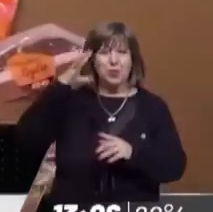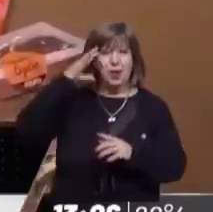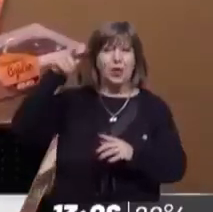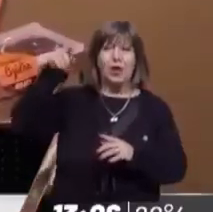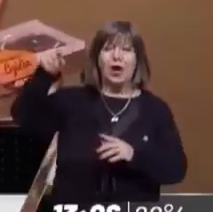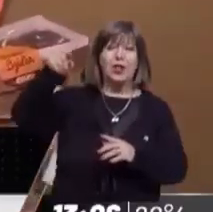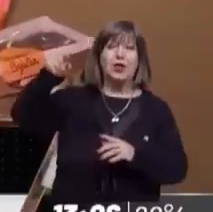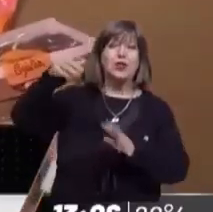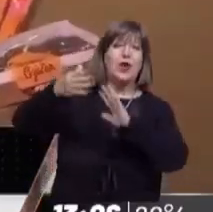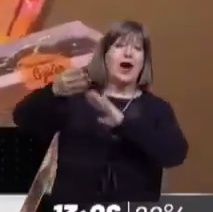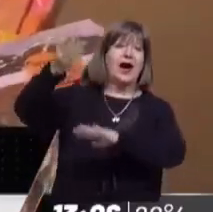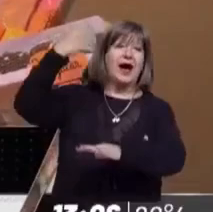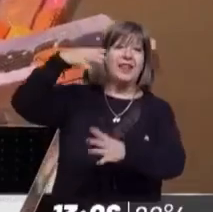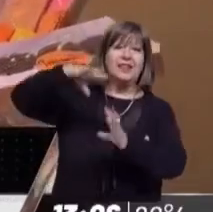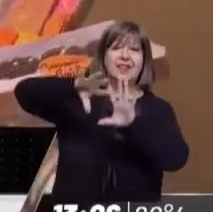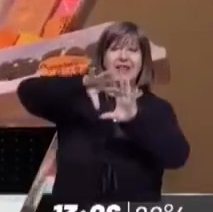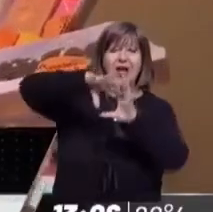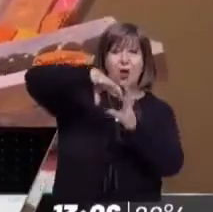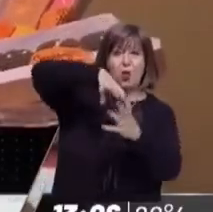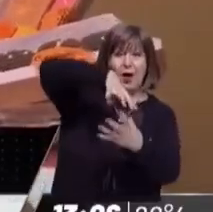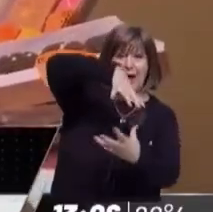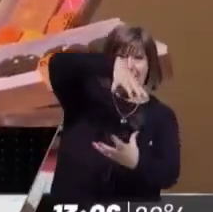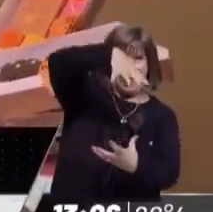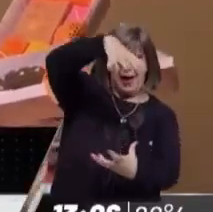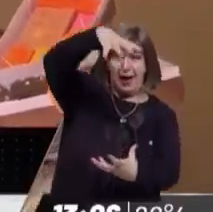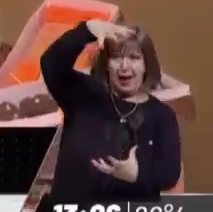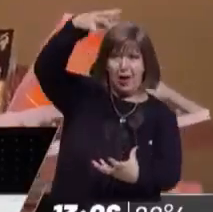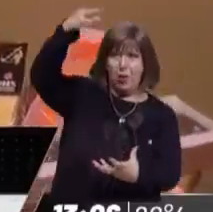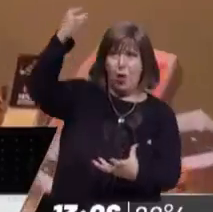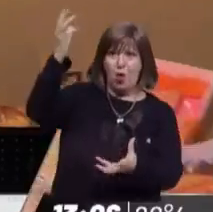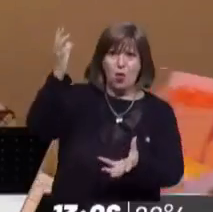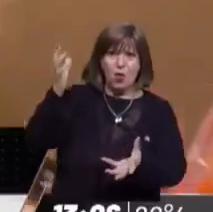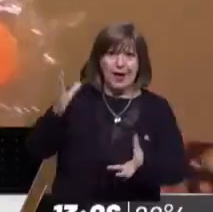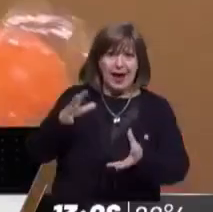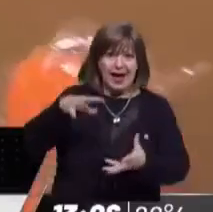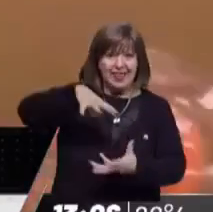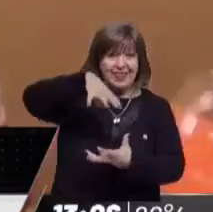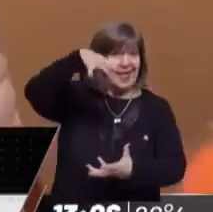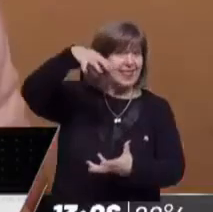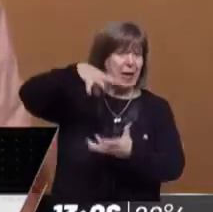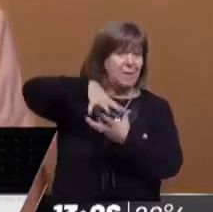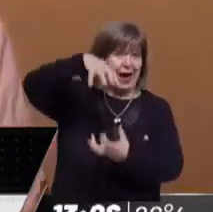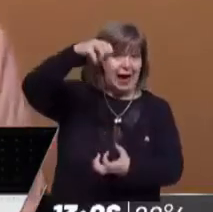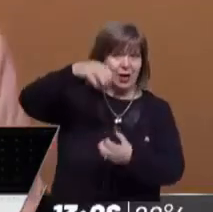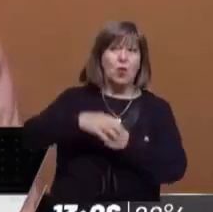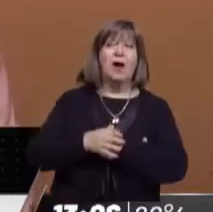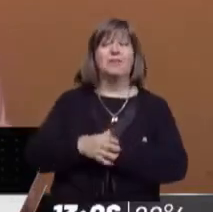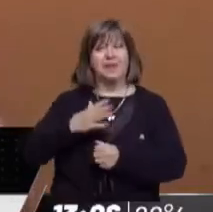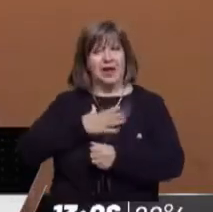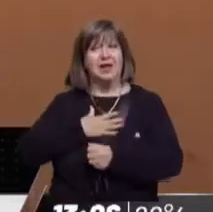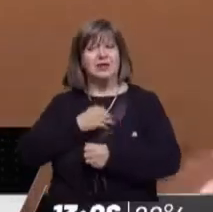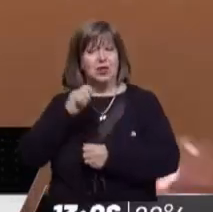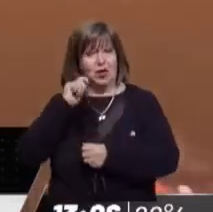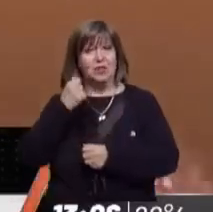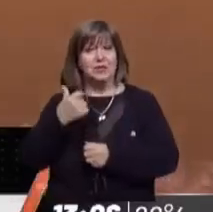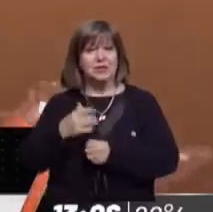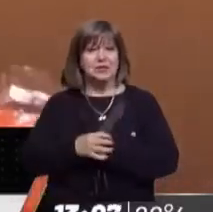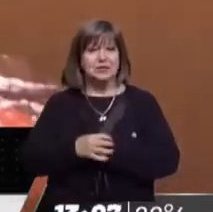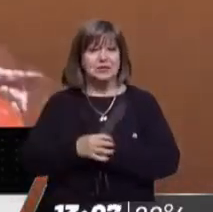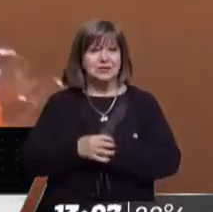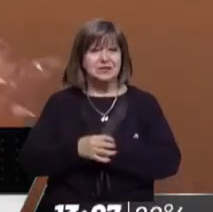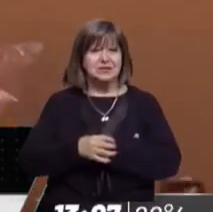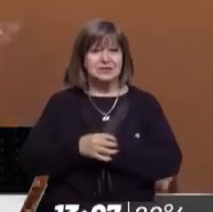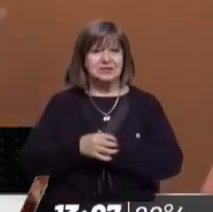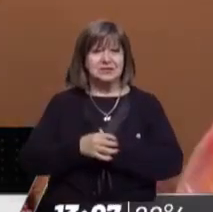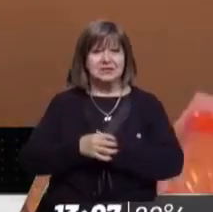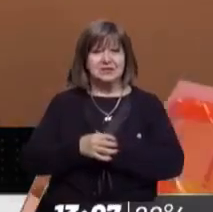acordás? Hola, sí, Juli. Fuiste a mi tallercito y es más, te vestimos como nosotras, con nuestro